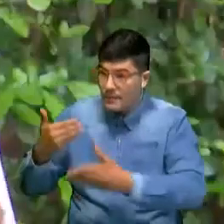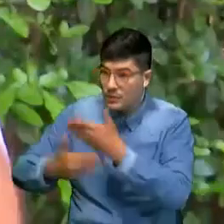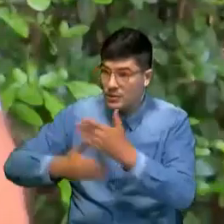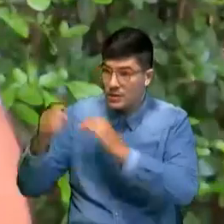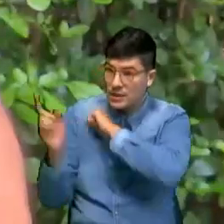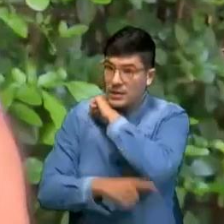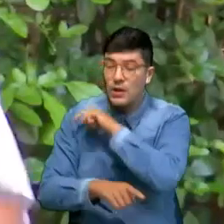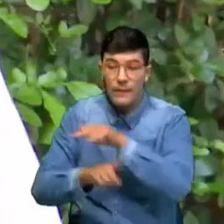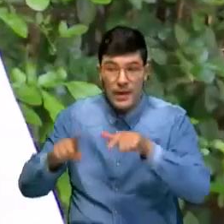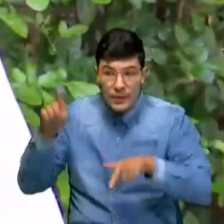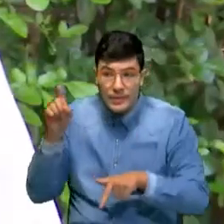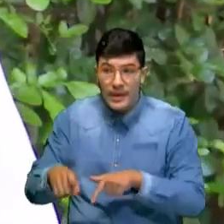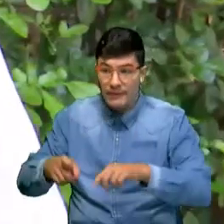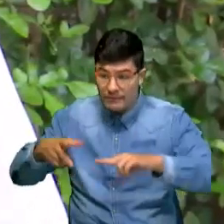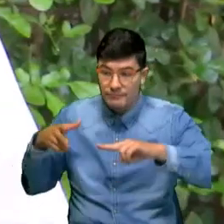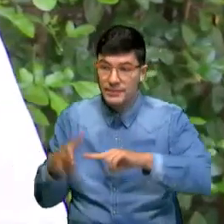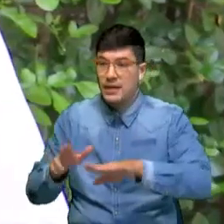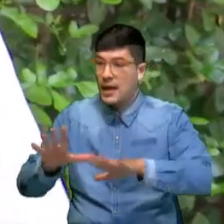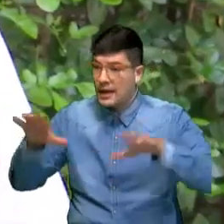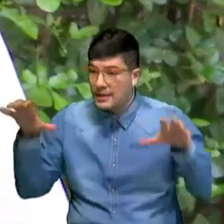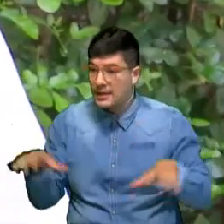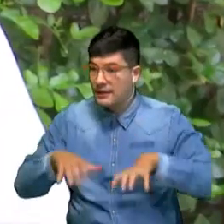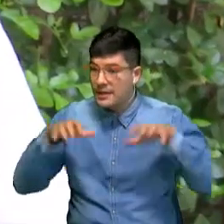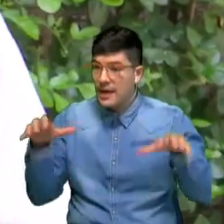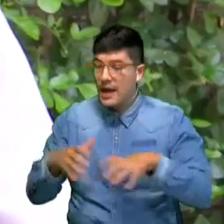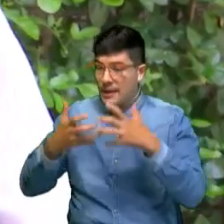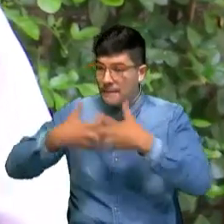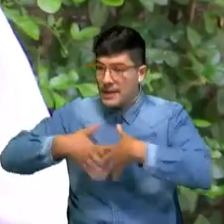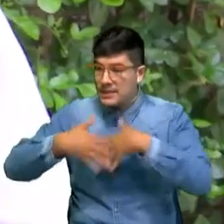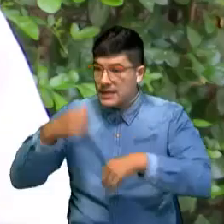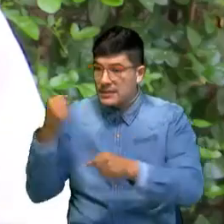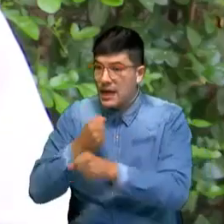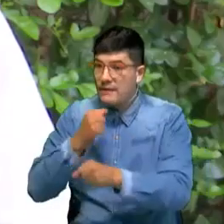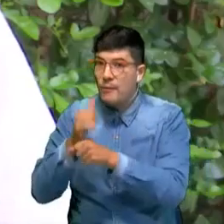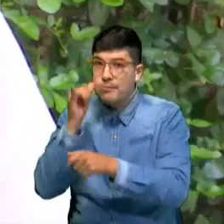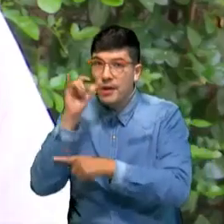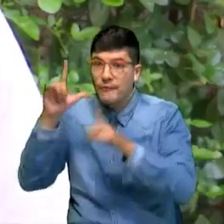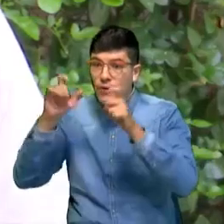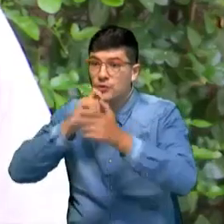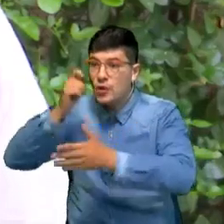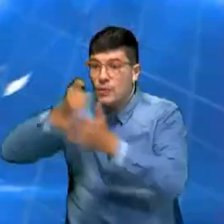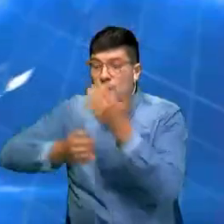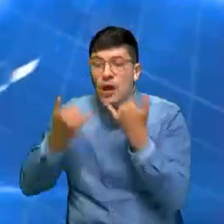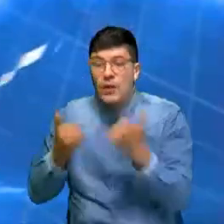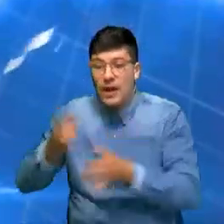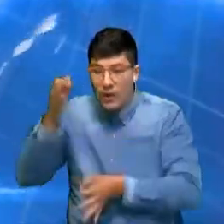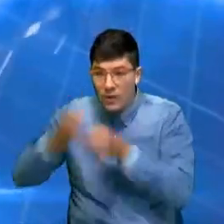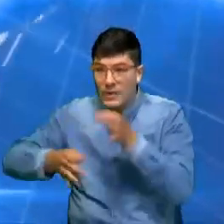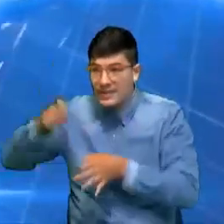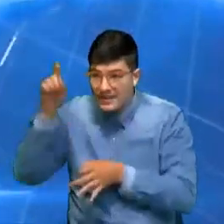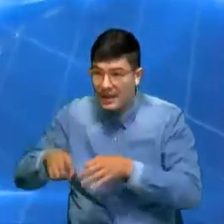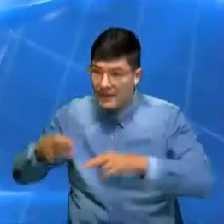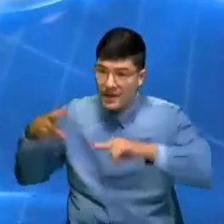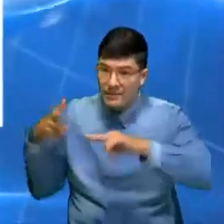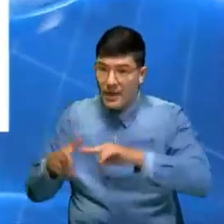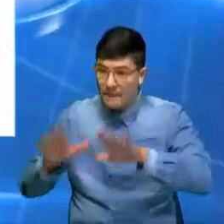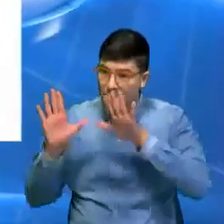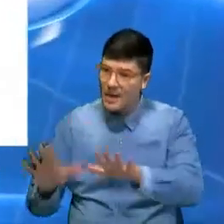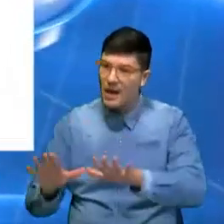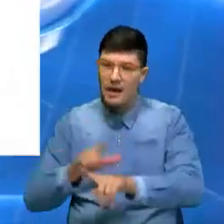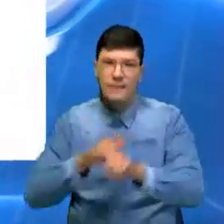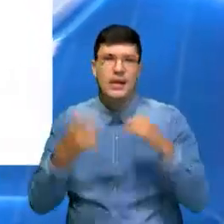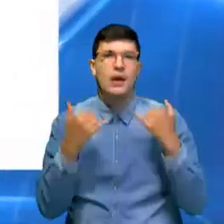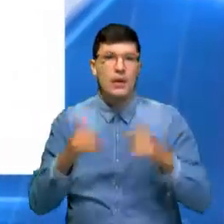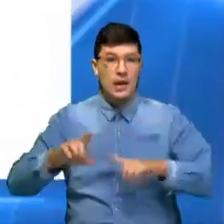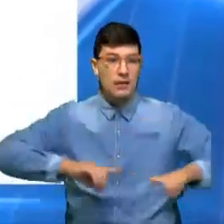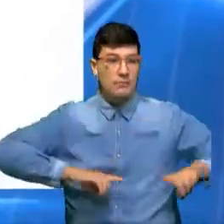sigue, pero tiene que estar suspendido toda la actividad de la concesión, que es lo que el juez está diciendo en este momento. La administración pondrá en marcha todas las